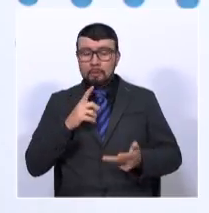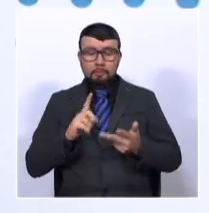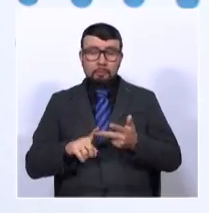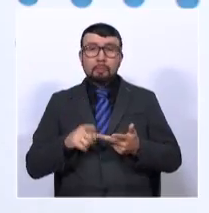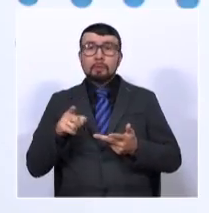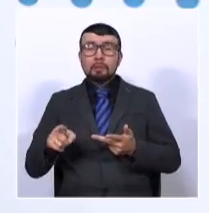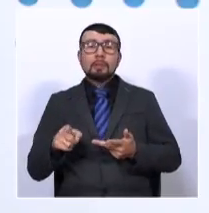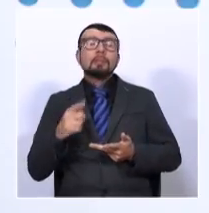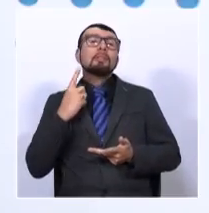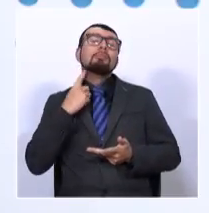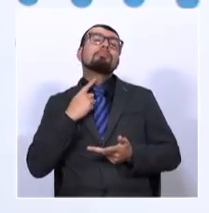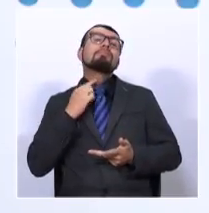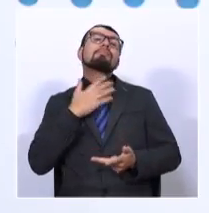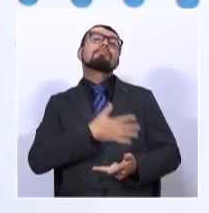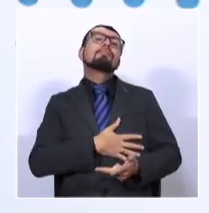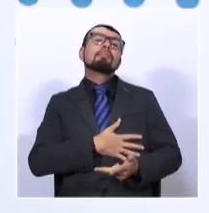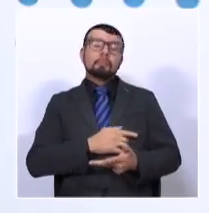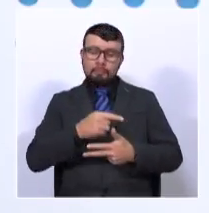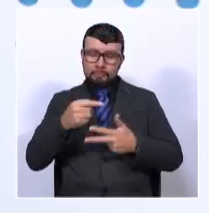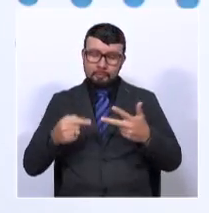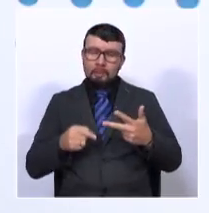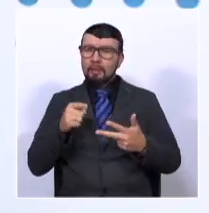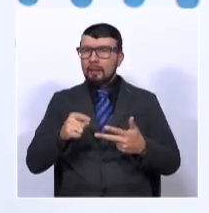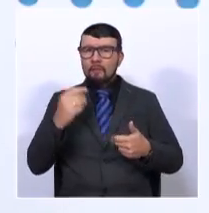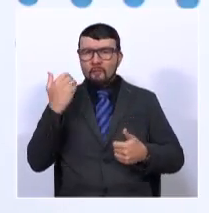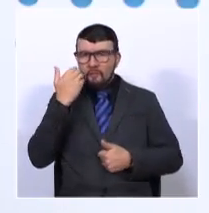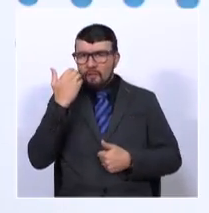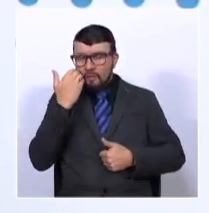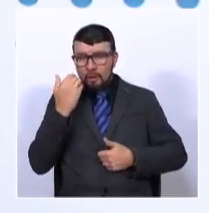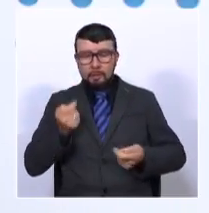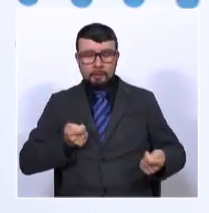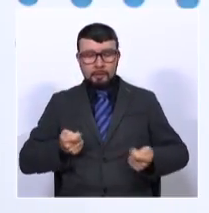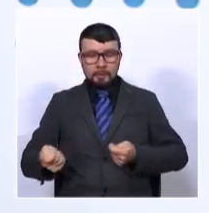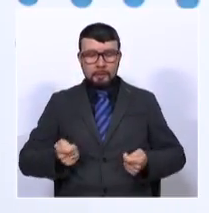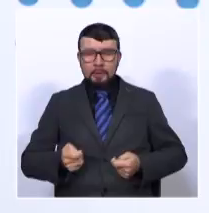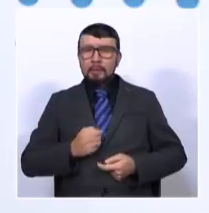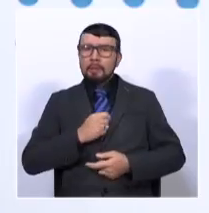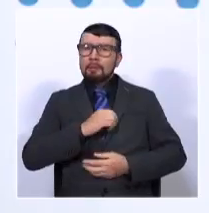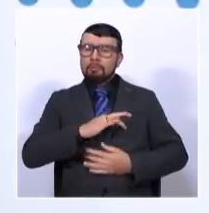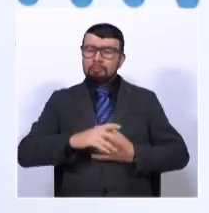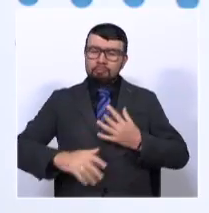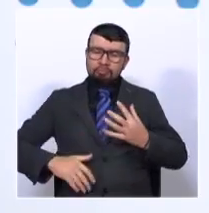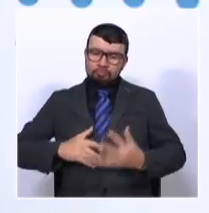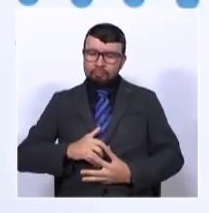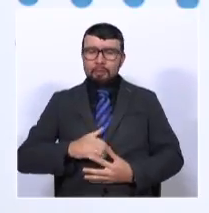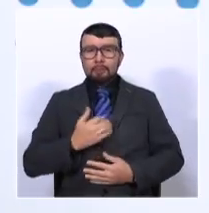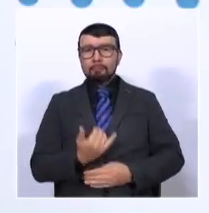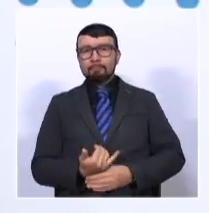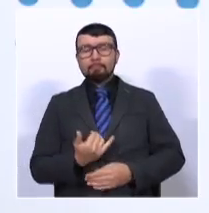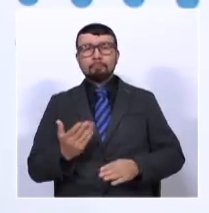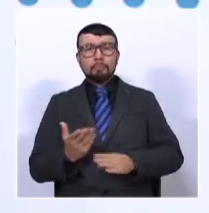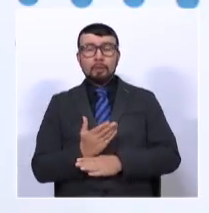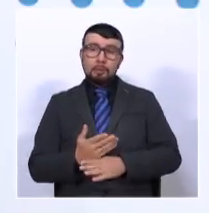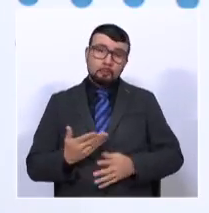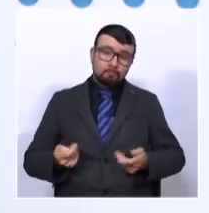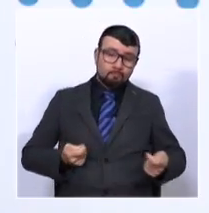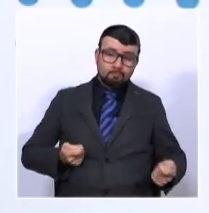ella está clasificada dentro de enfermedades de tipo metabólico, un trastorno metabólico